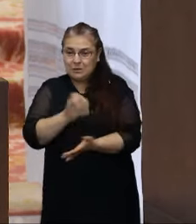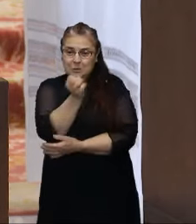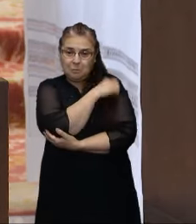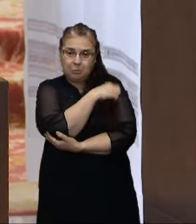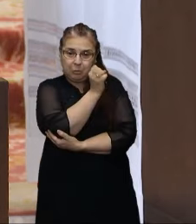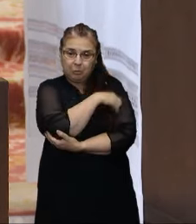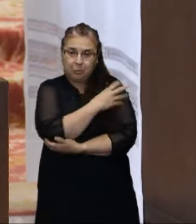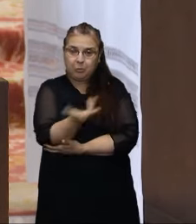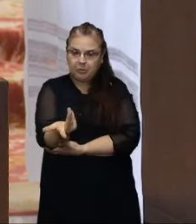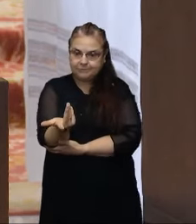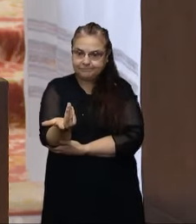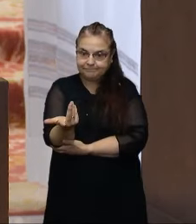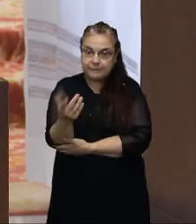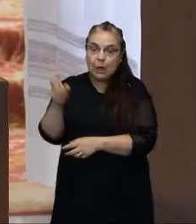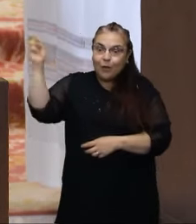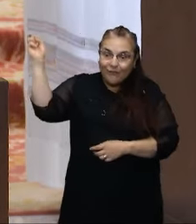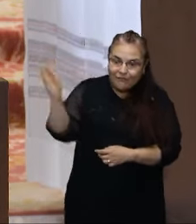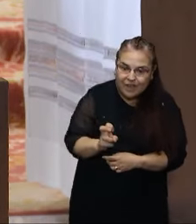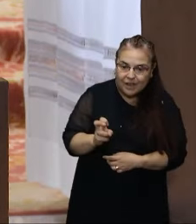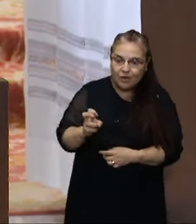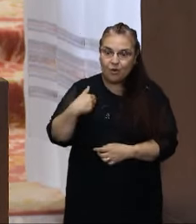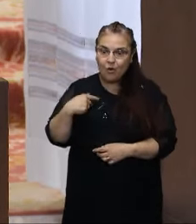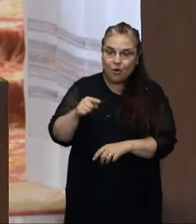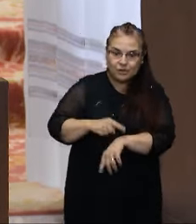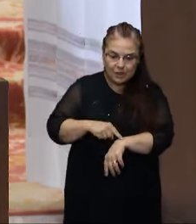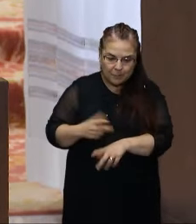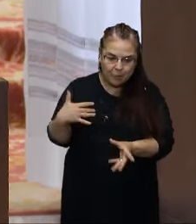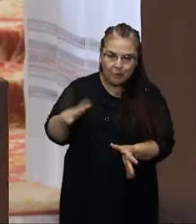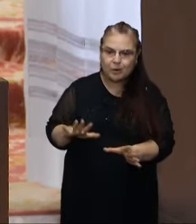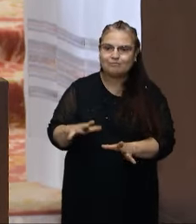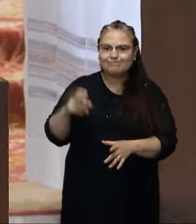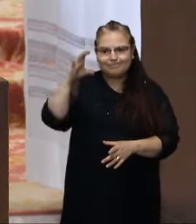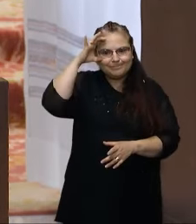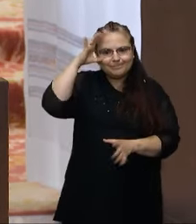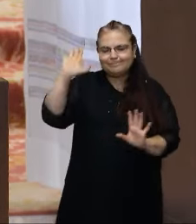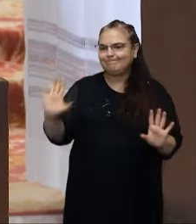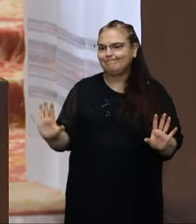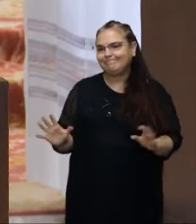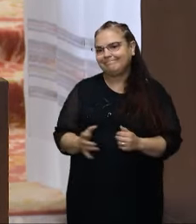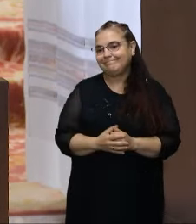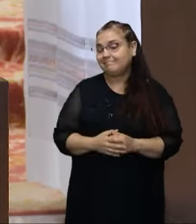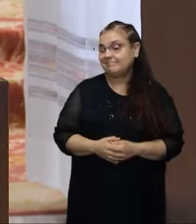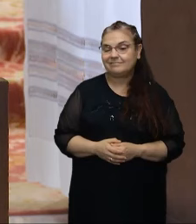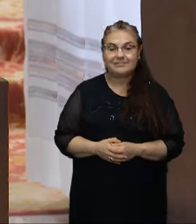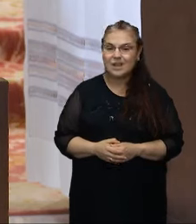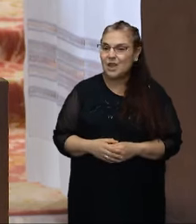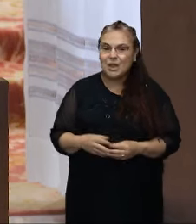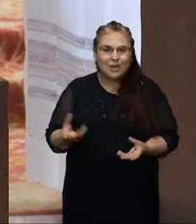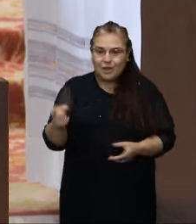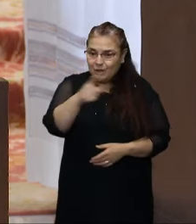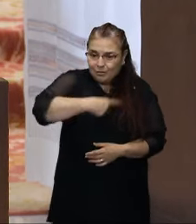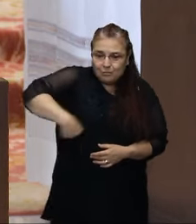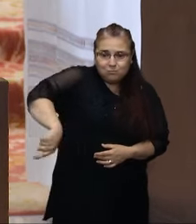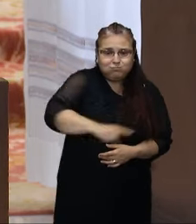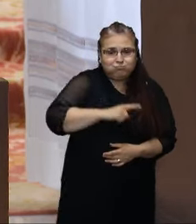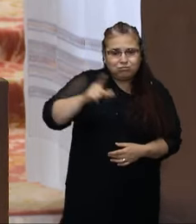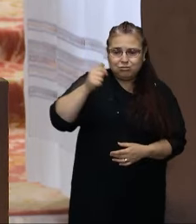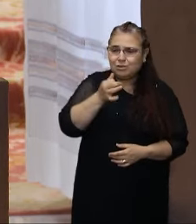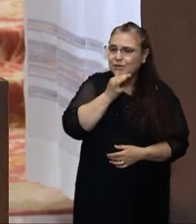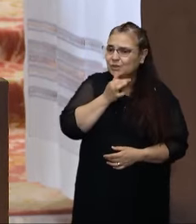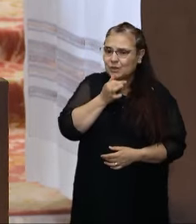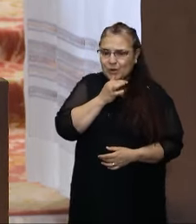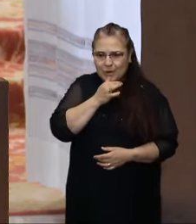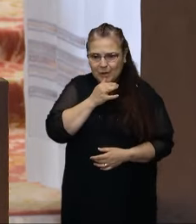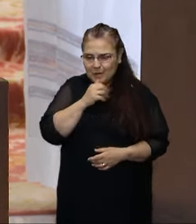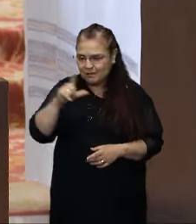llegando a tiempo para escuchar esa palabra de Dios. Qué lejos estamos todavía de lo